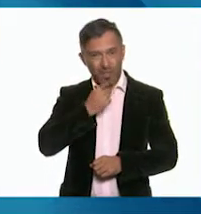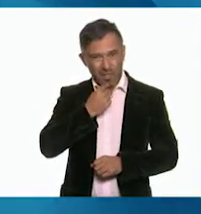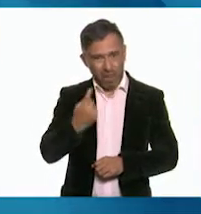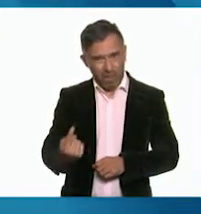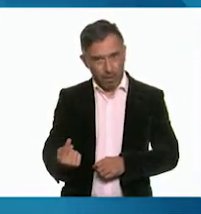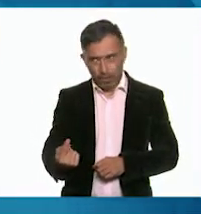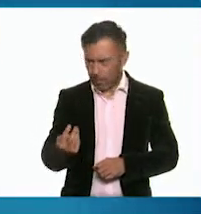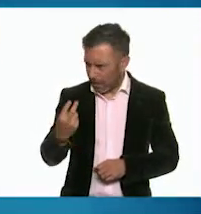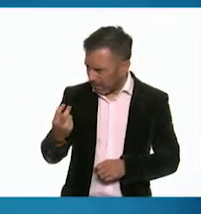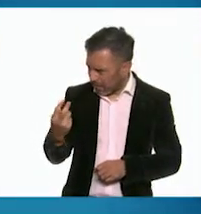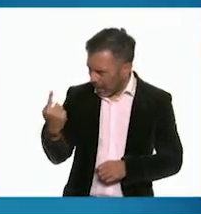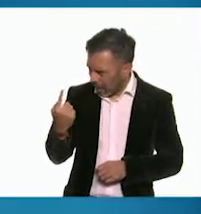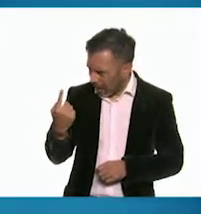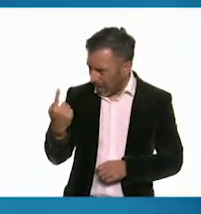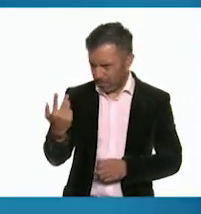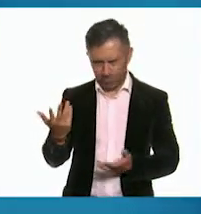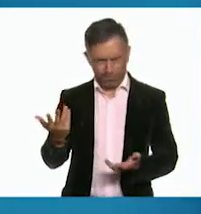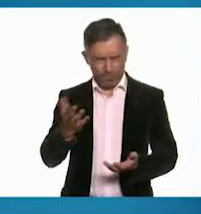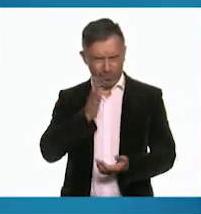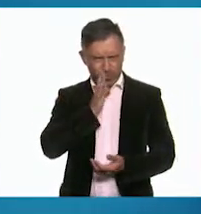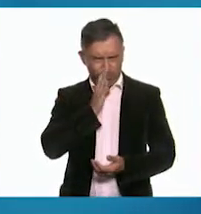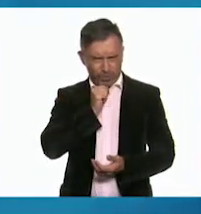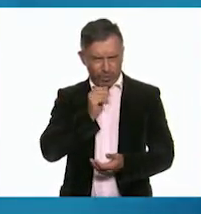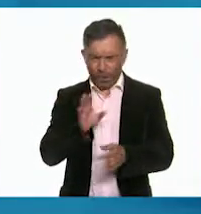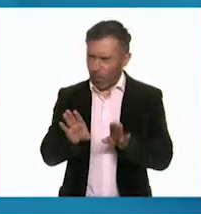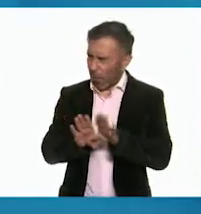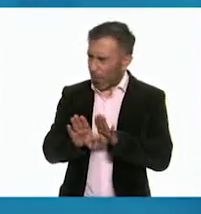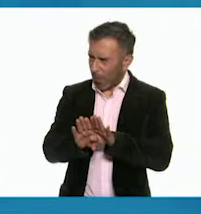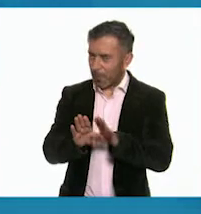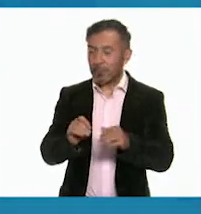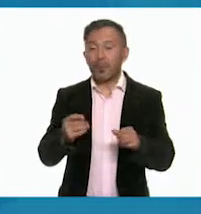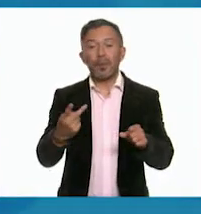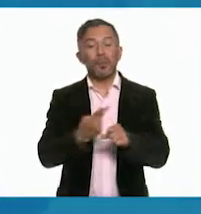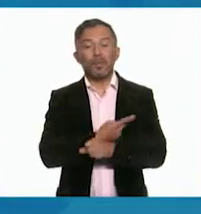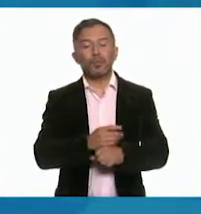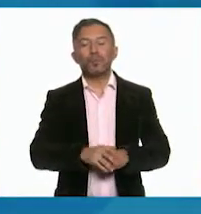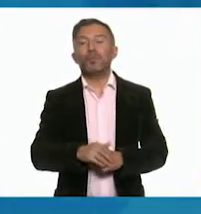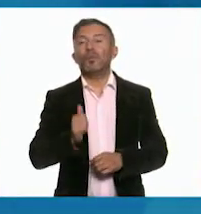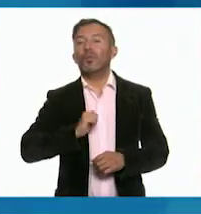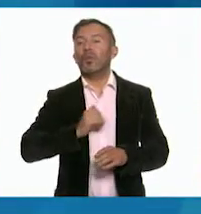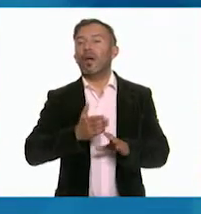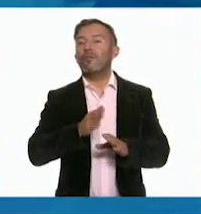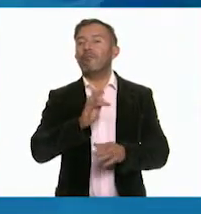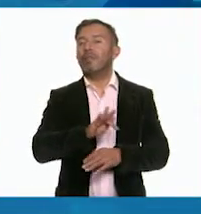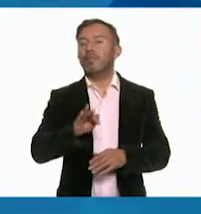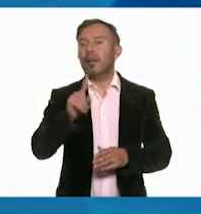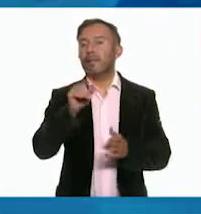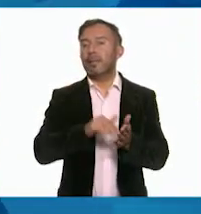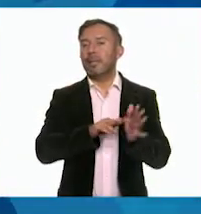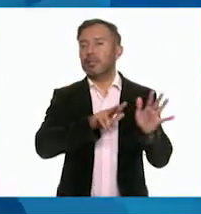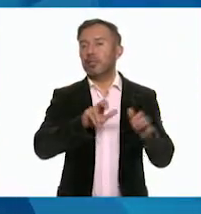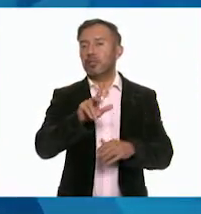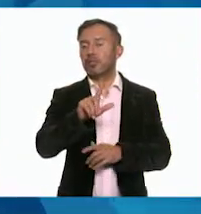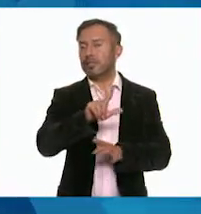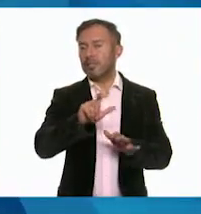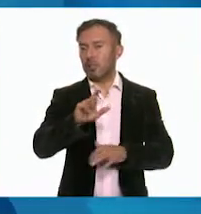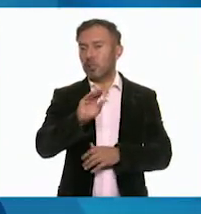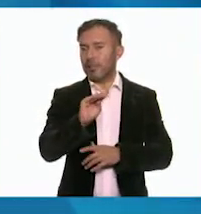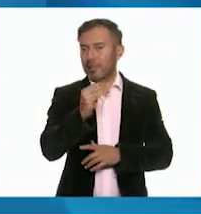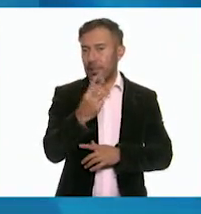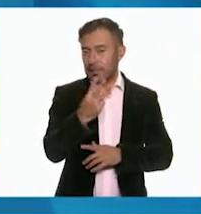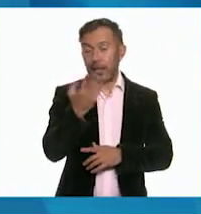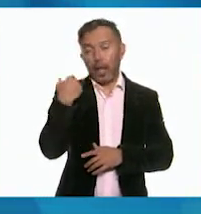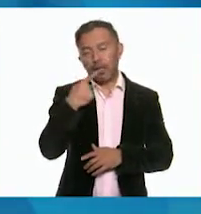¿cómo? Lo que pasa es que fue pintada en 1793, cuando ella tenía 5